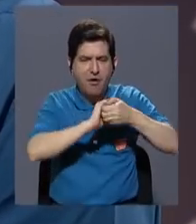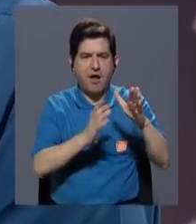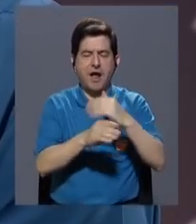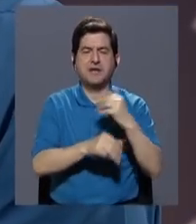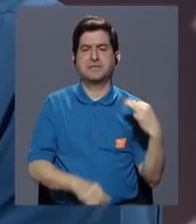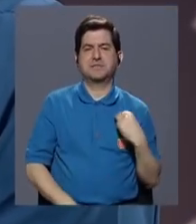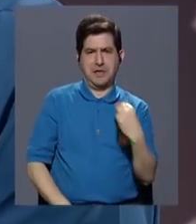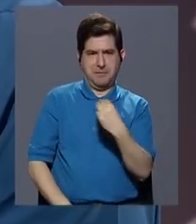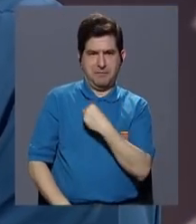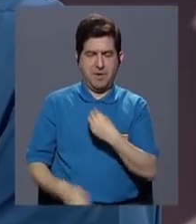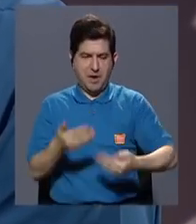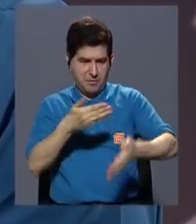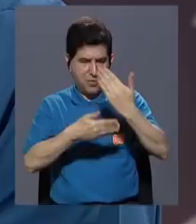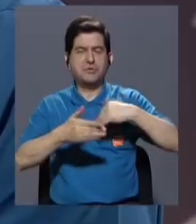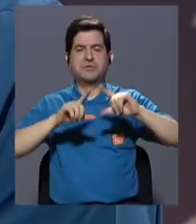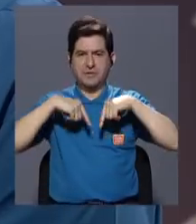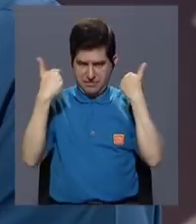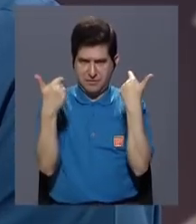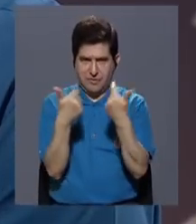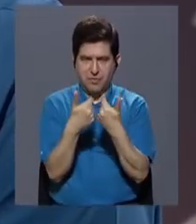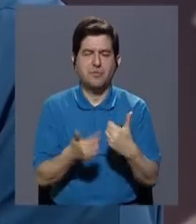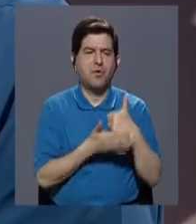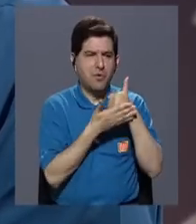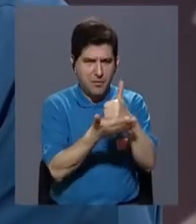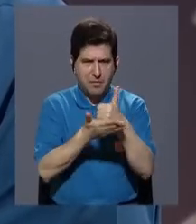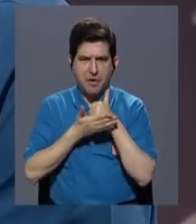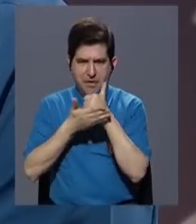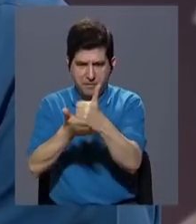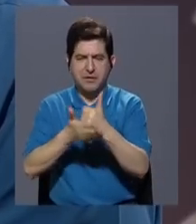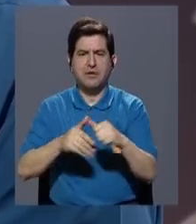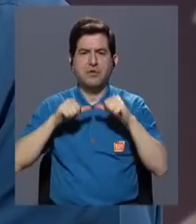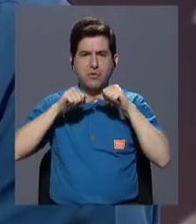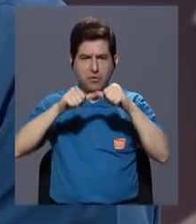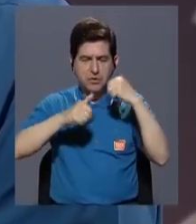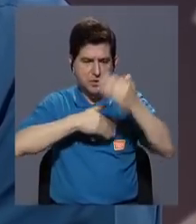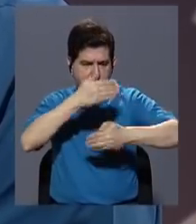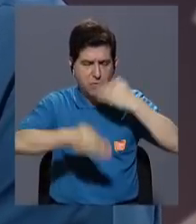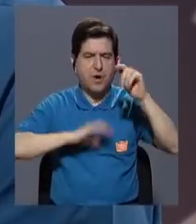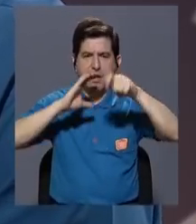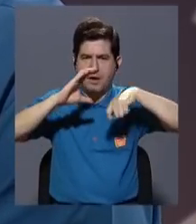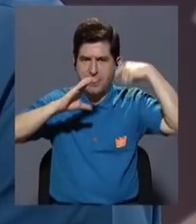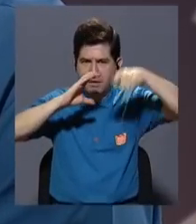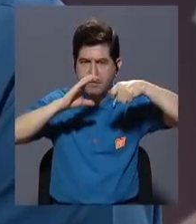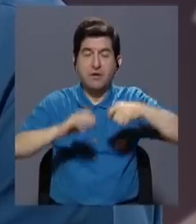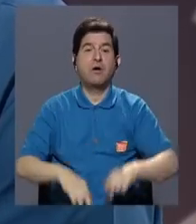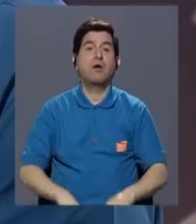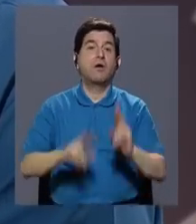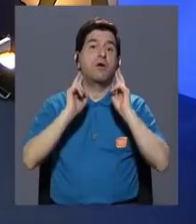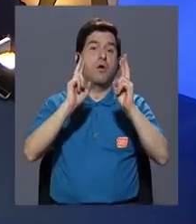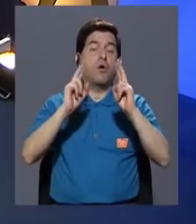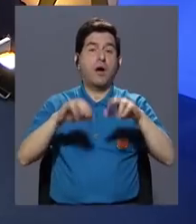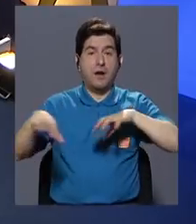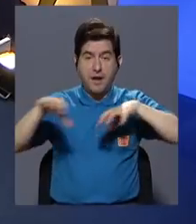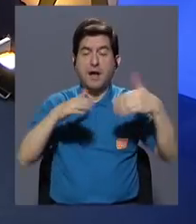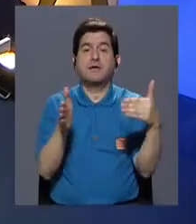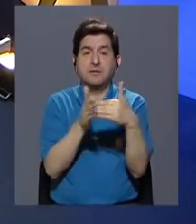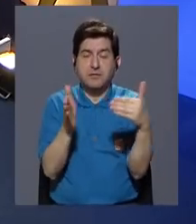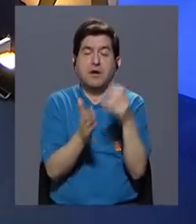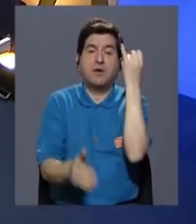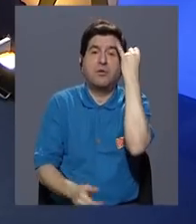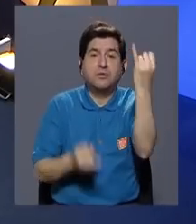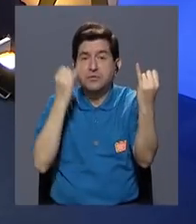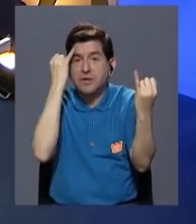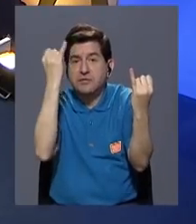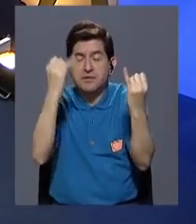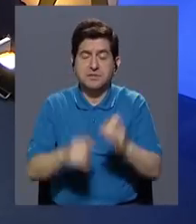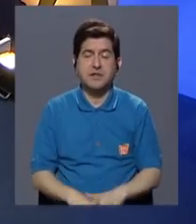colaboración que hacemos muchos de los miembros del colectivo en ayudarnos a seguir haciendo cine y ojalá que se reactiven